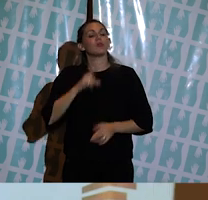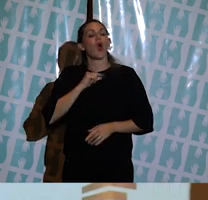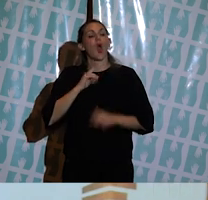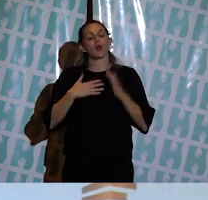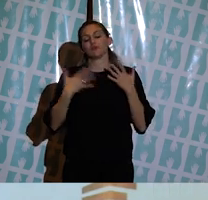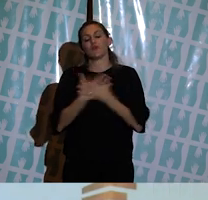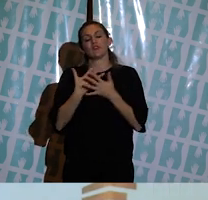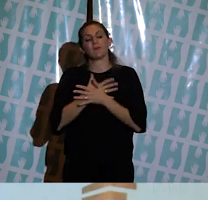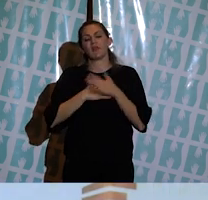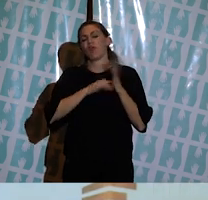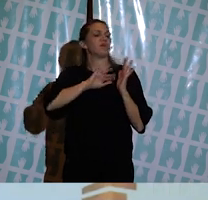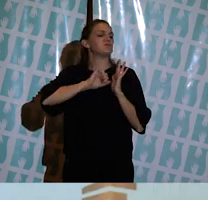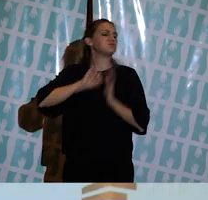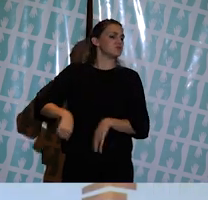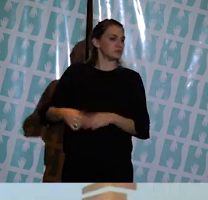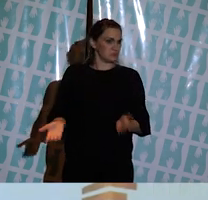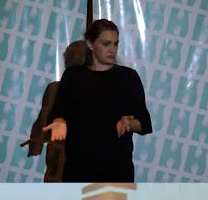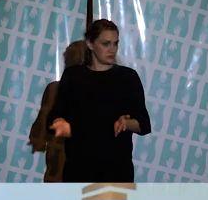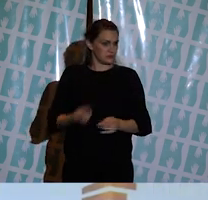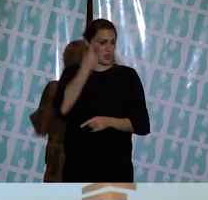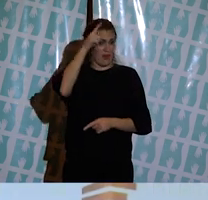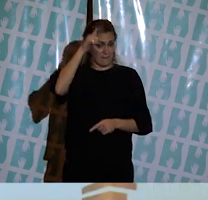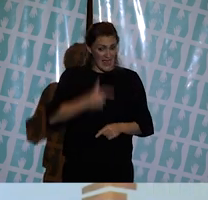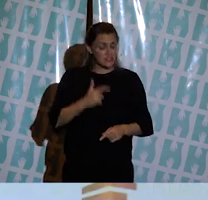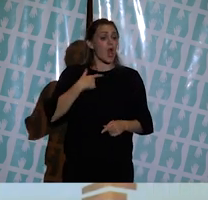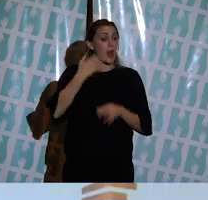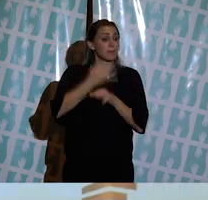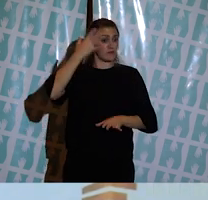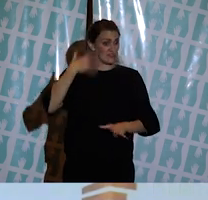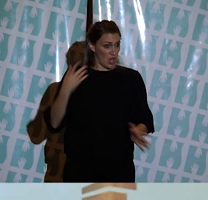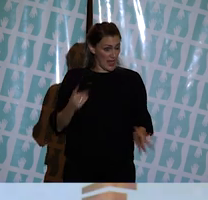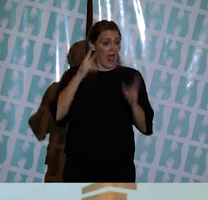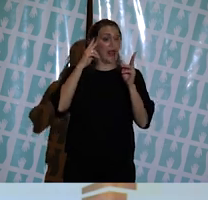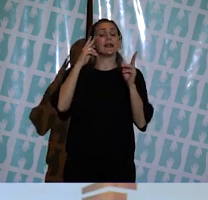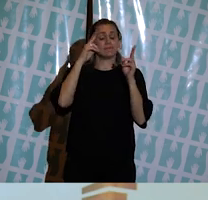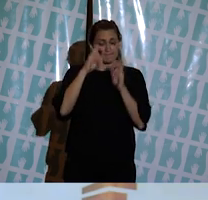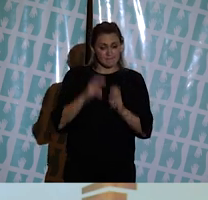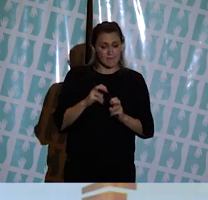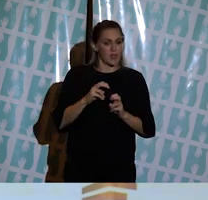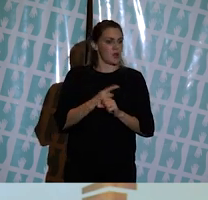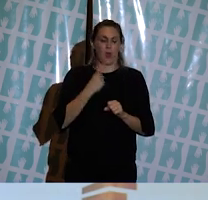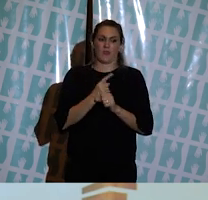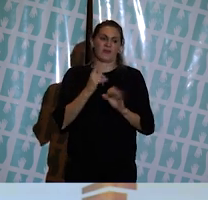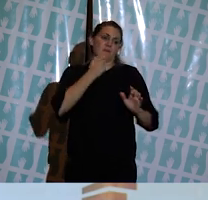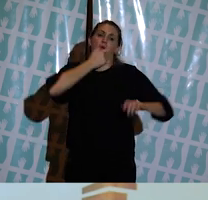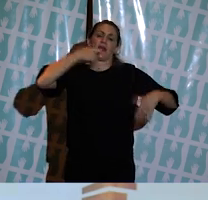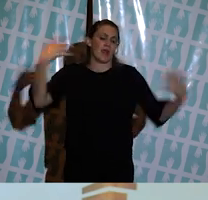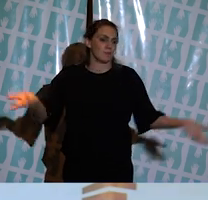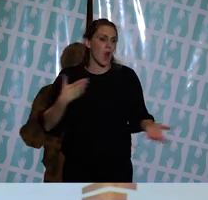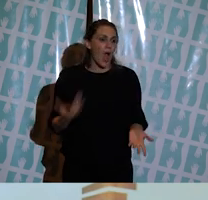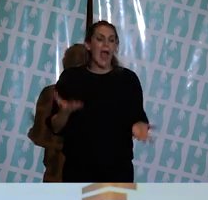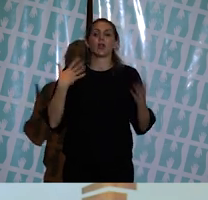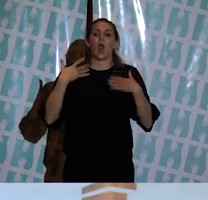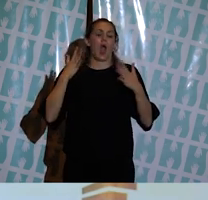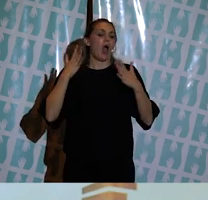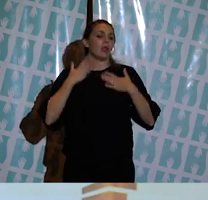pero el que se dedica y se especializó en esto sabe que no puede darle, por ejemplo, tranquilizantes, que